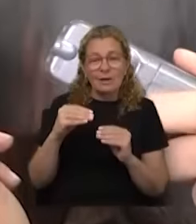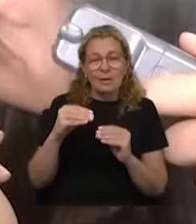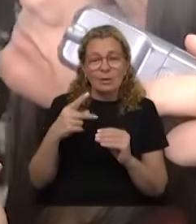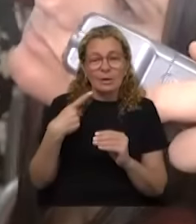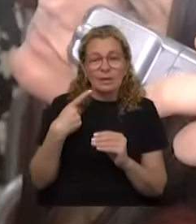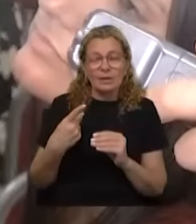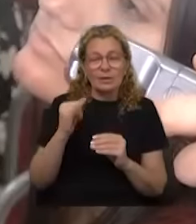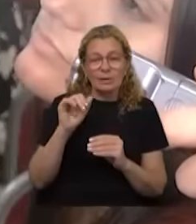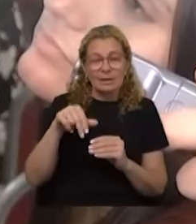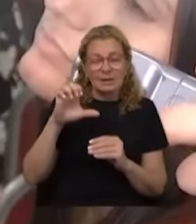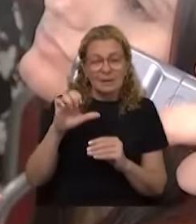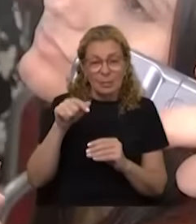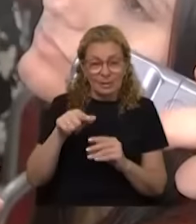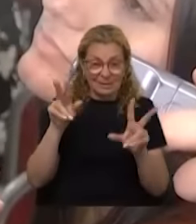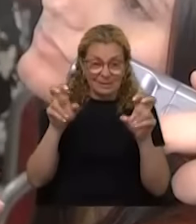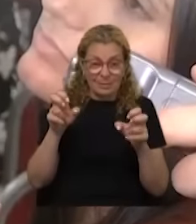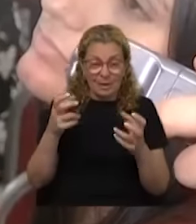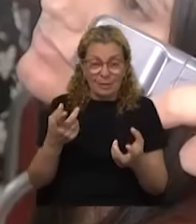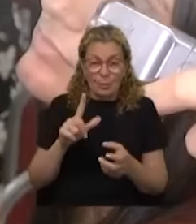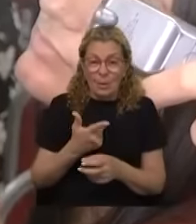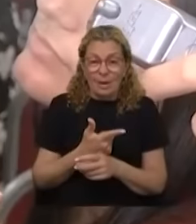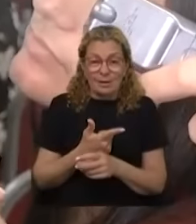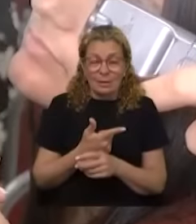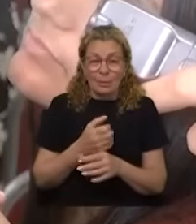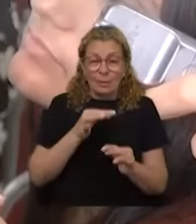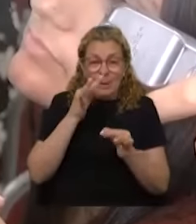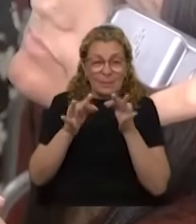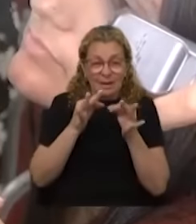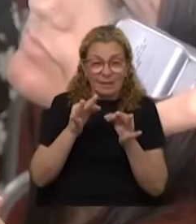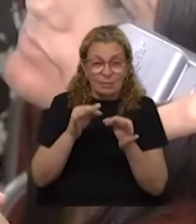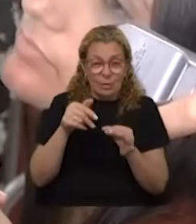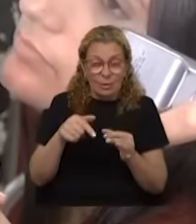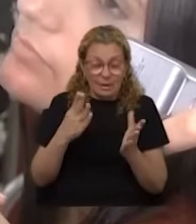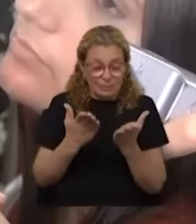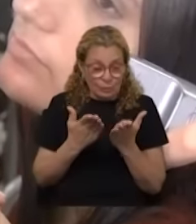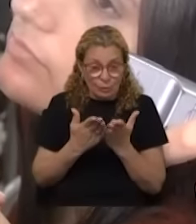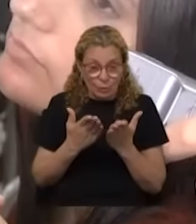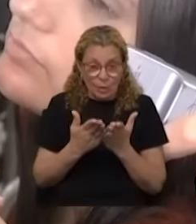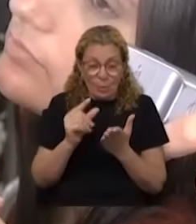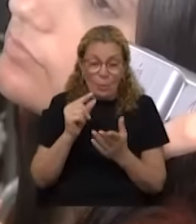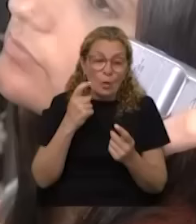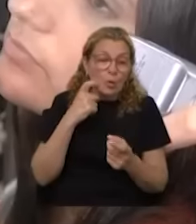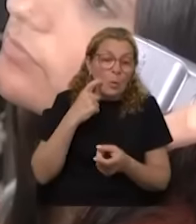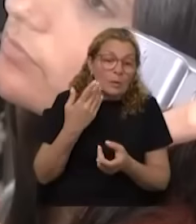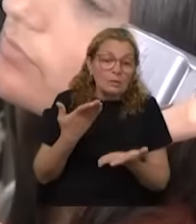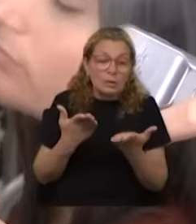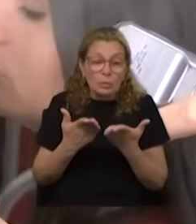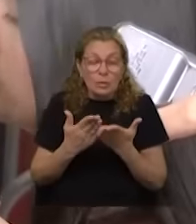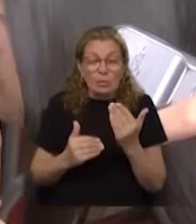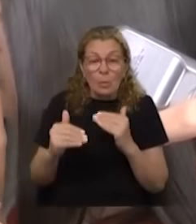director del INE por esto eh No hay una explicación todavía se está estudiando un poco los números hay un